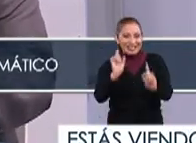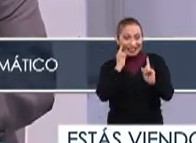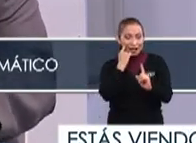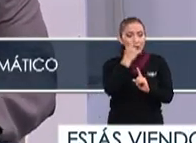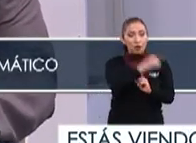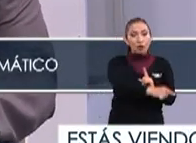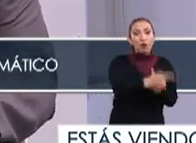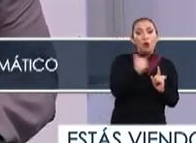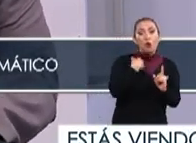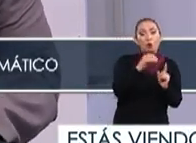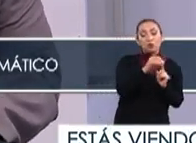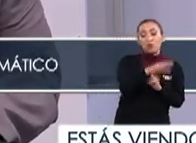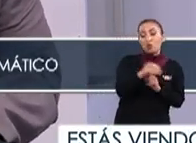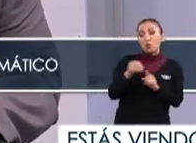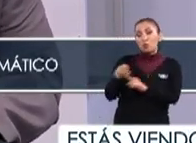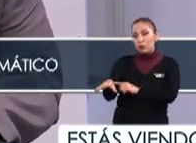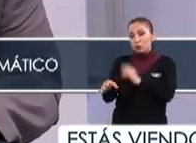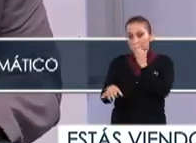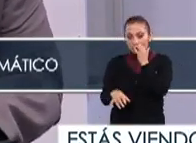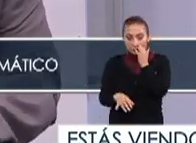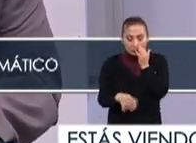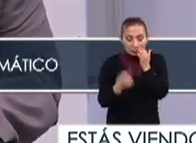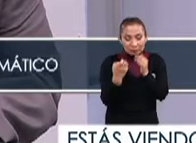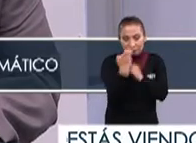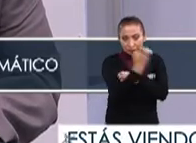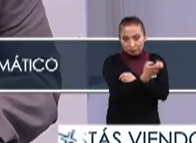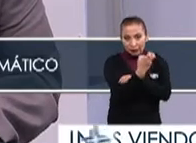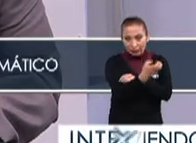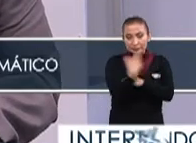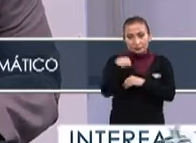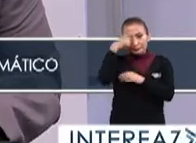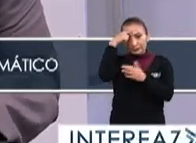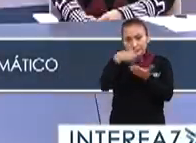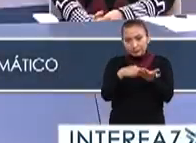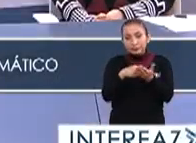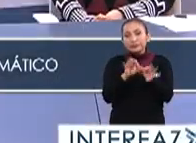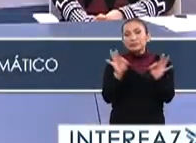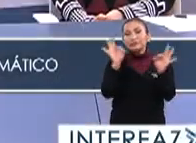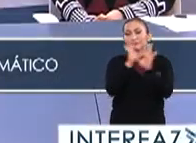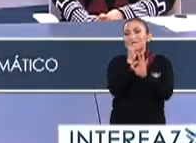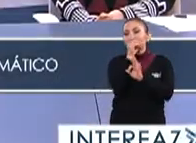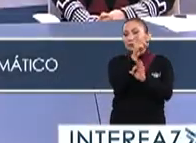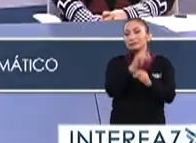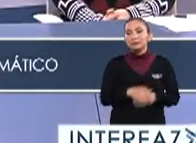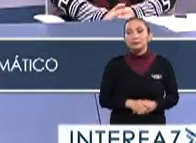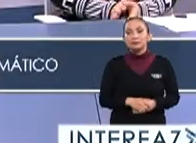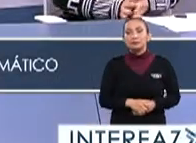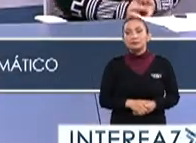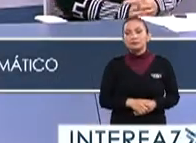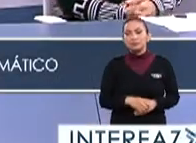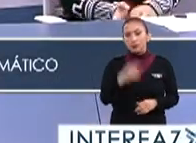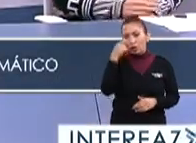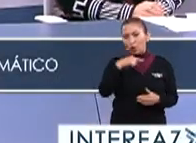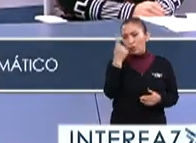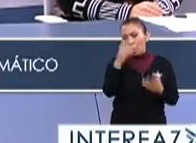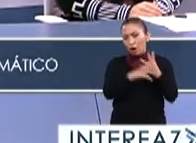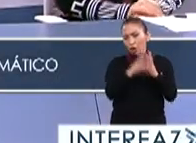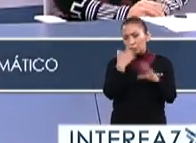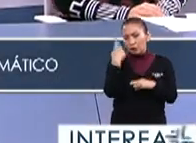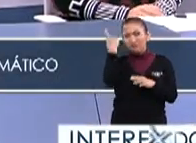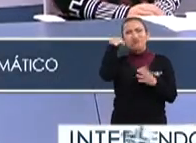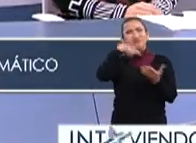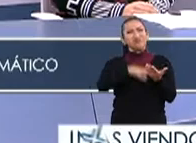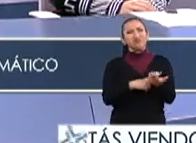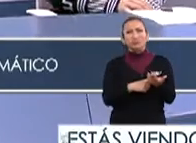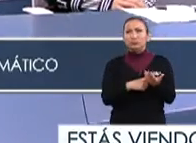Uno es efecto del otro. Claro, claro. Entonces, esa parte sí creo que es importante mencionarla. Y yo creo que algo que todo el mundo nos